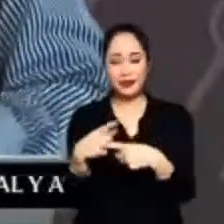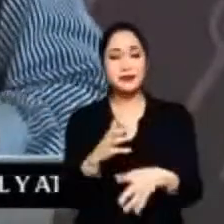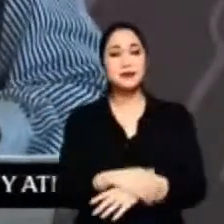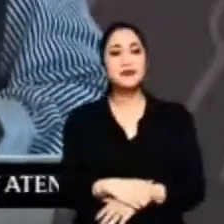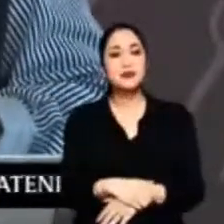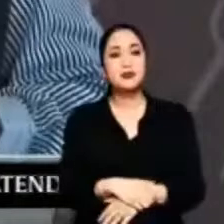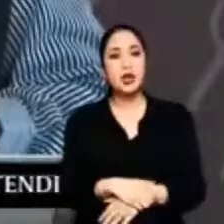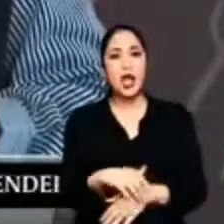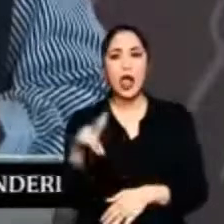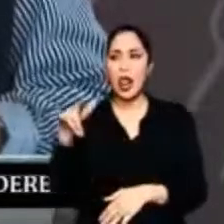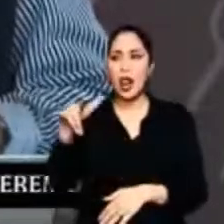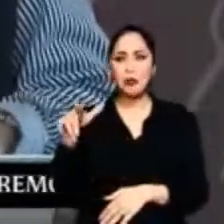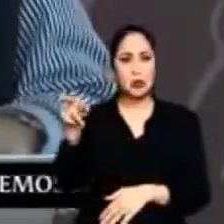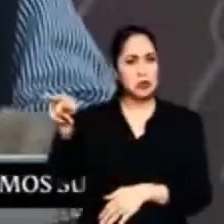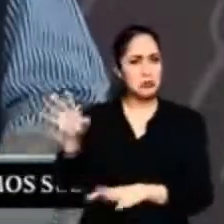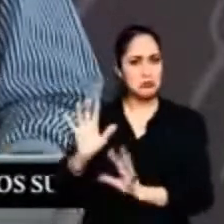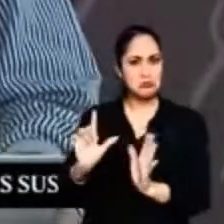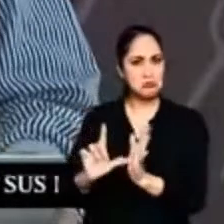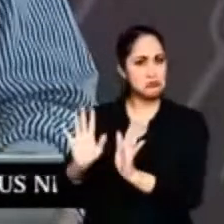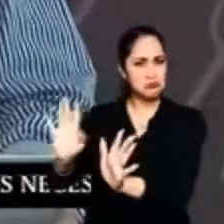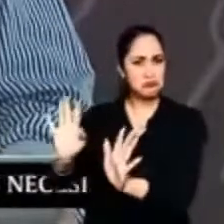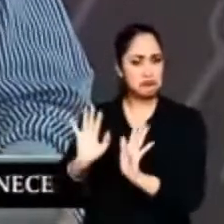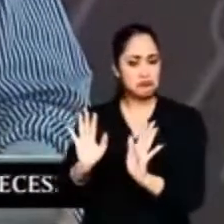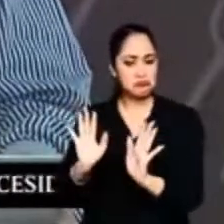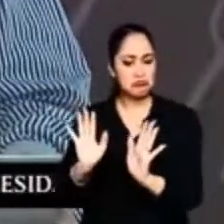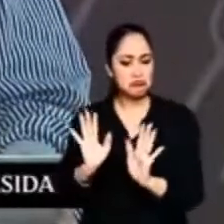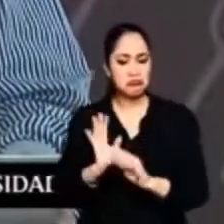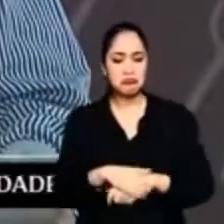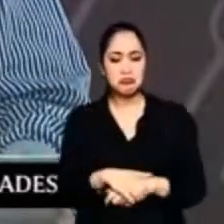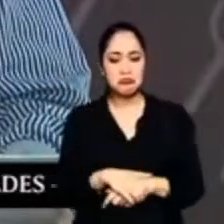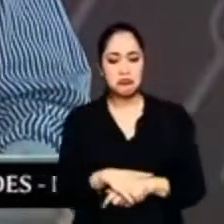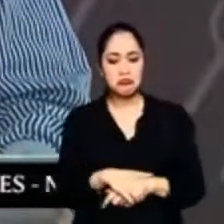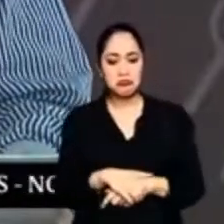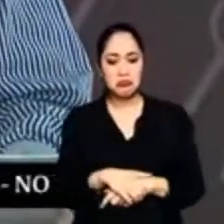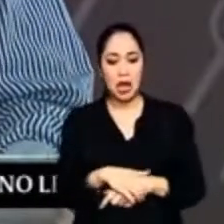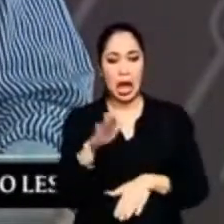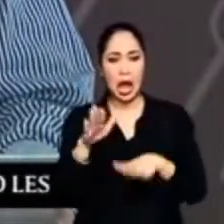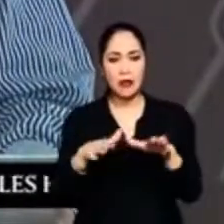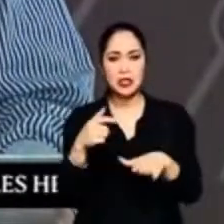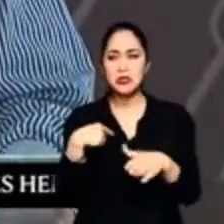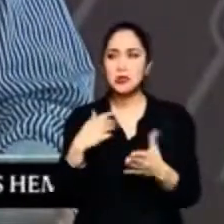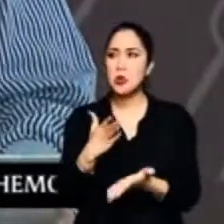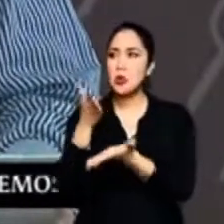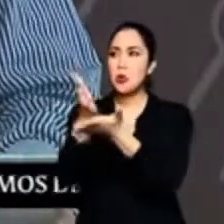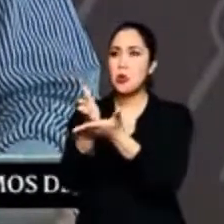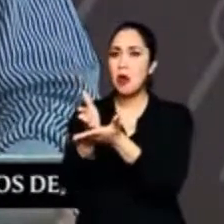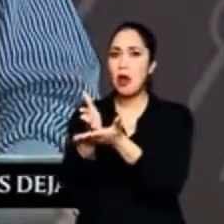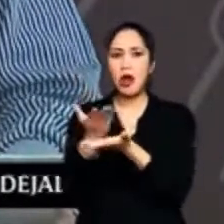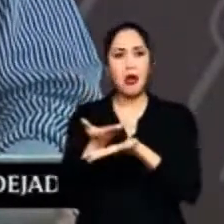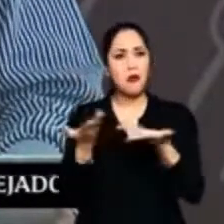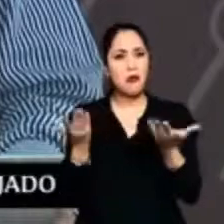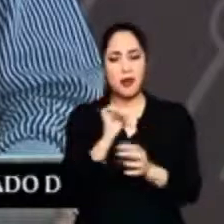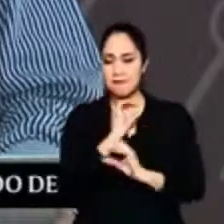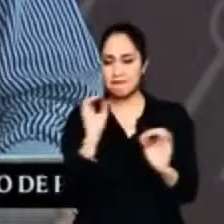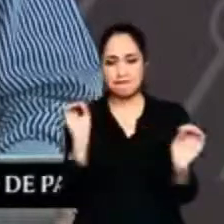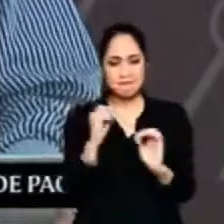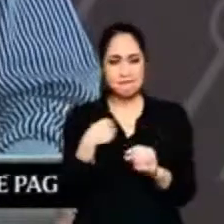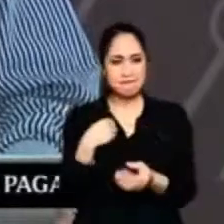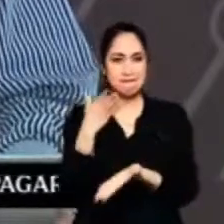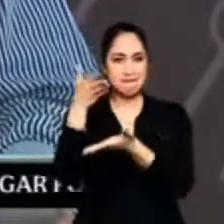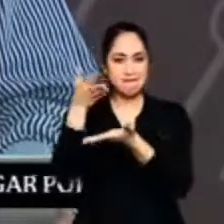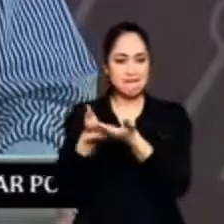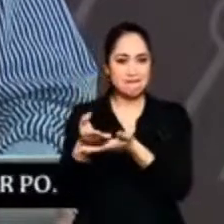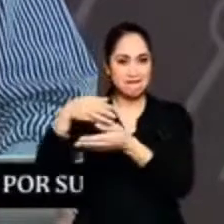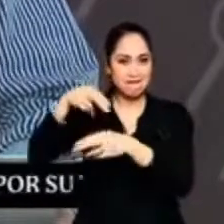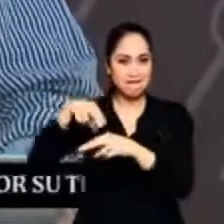está, listo. A veces me subía, ya no me subo en él. Ahí está, lo